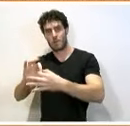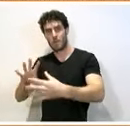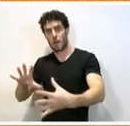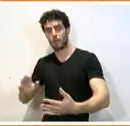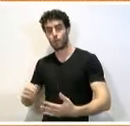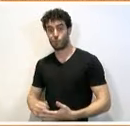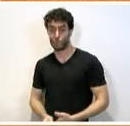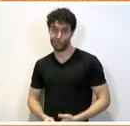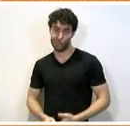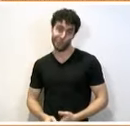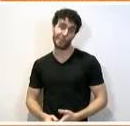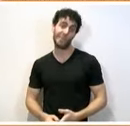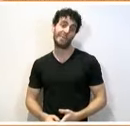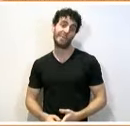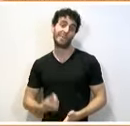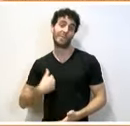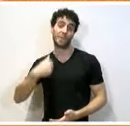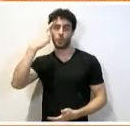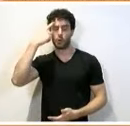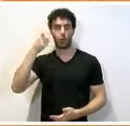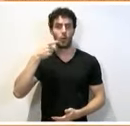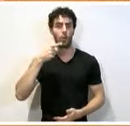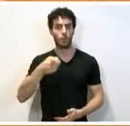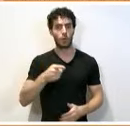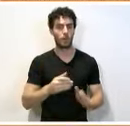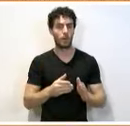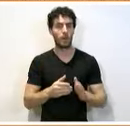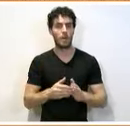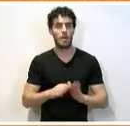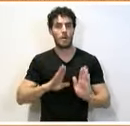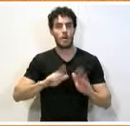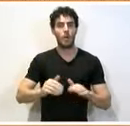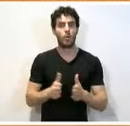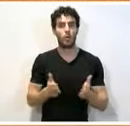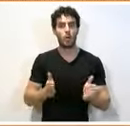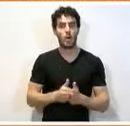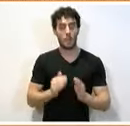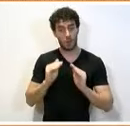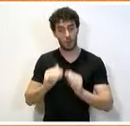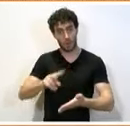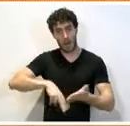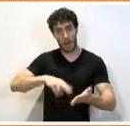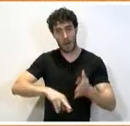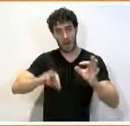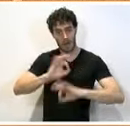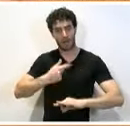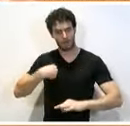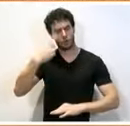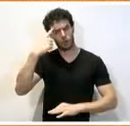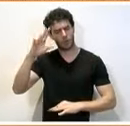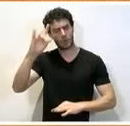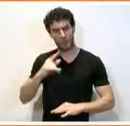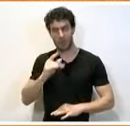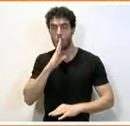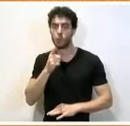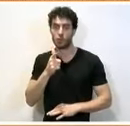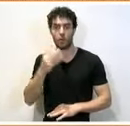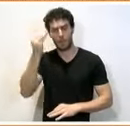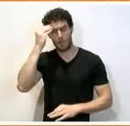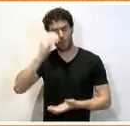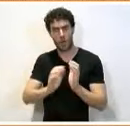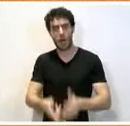Pues parecería que no se ha leído usted ninguno de los últimos libros de Almudena Grandes, me consta que sí, con lo cual algo tiene que ver, pero vaya, no iba